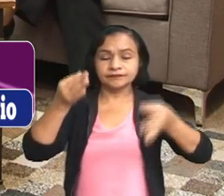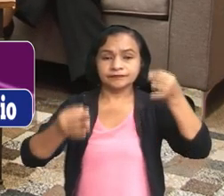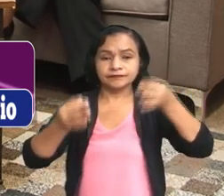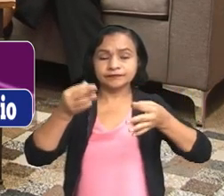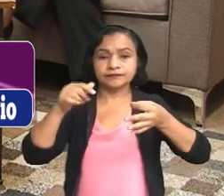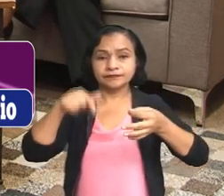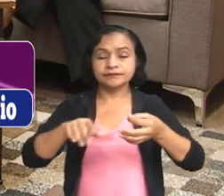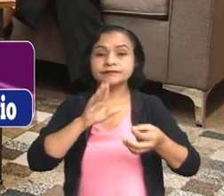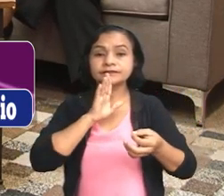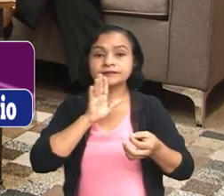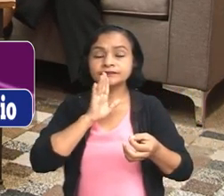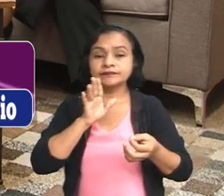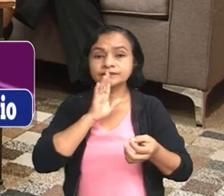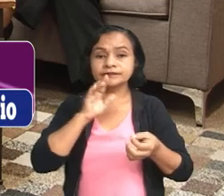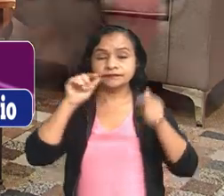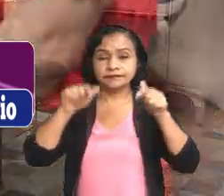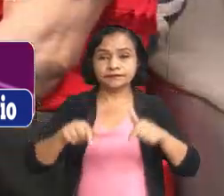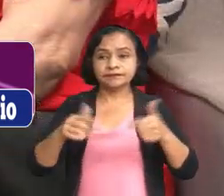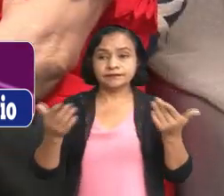estamos hablando en este momento,